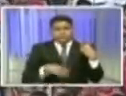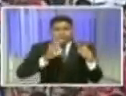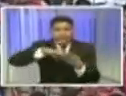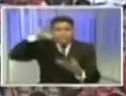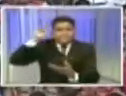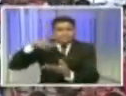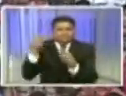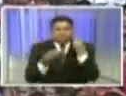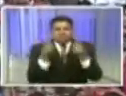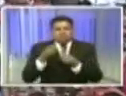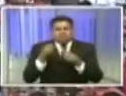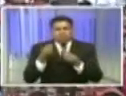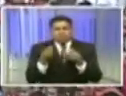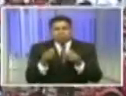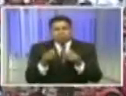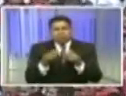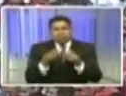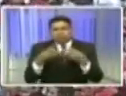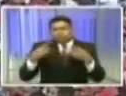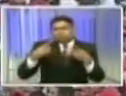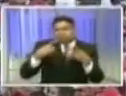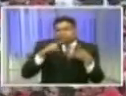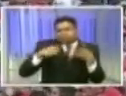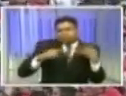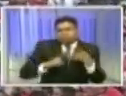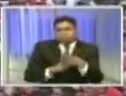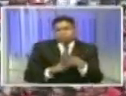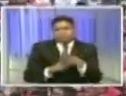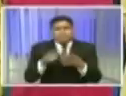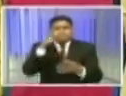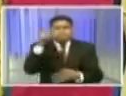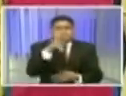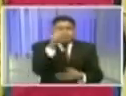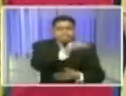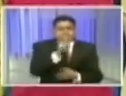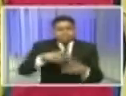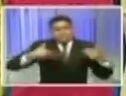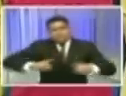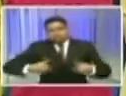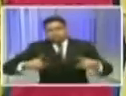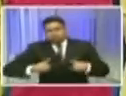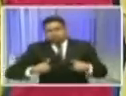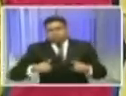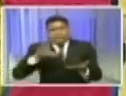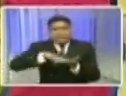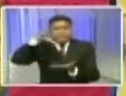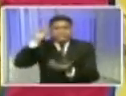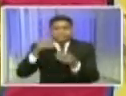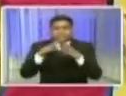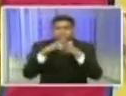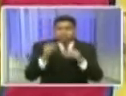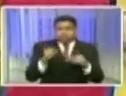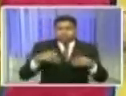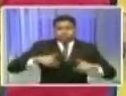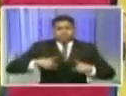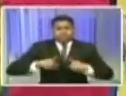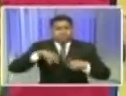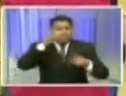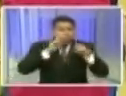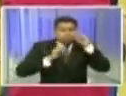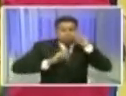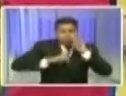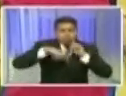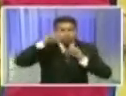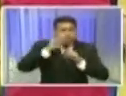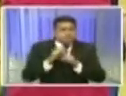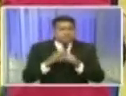cobre. Ir a buscar al que sufre y aprender de su sufrimiento y llorar con el que haya